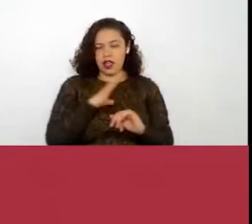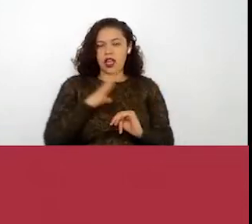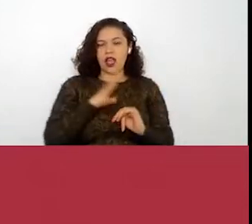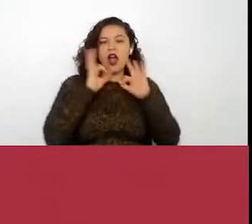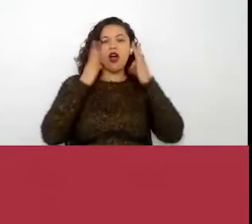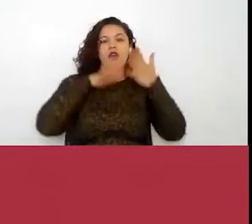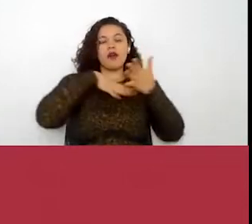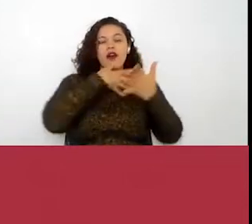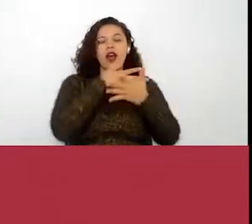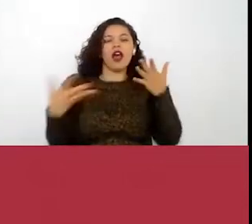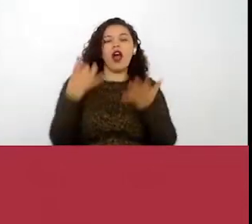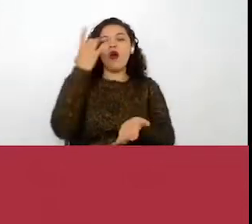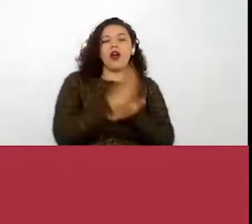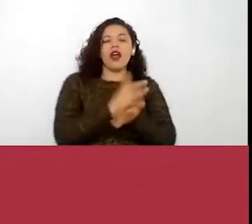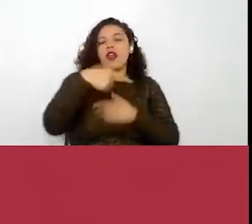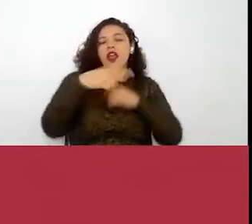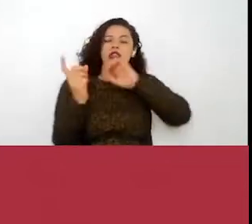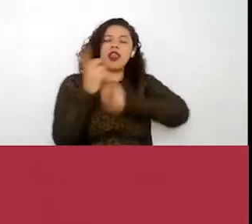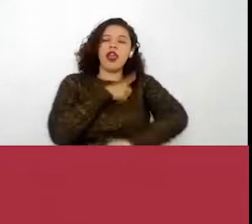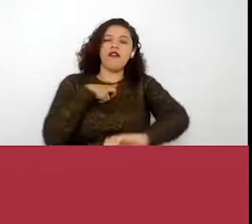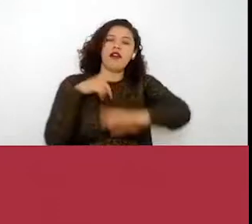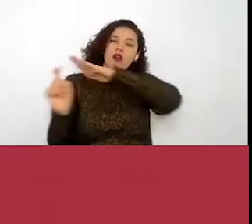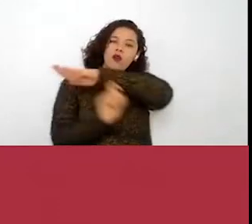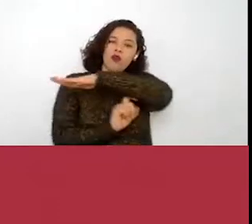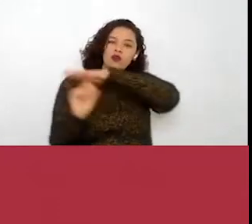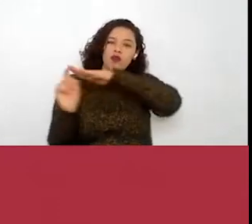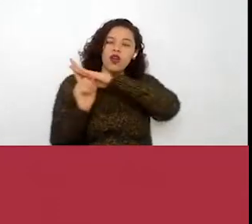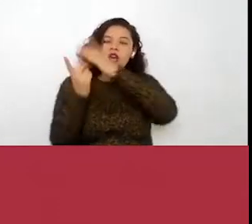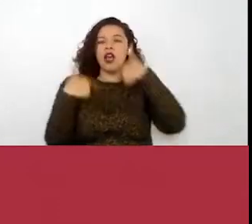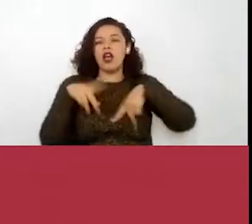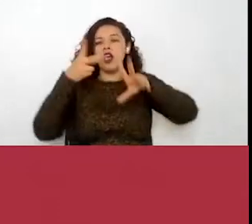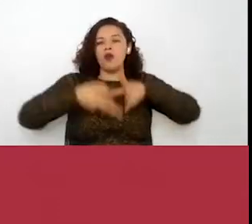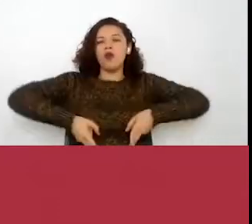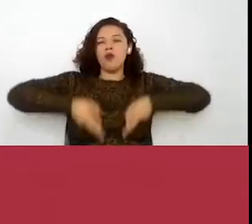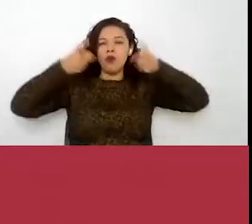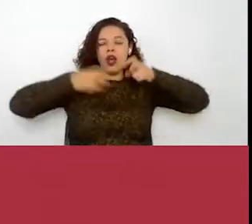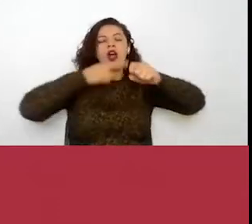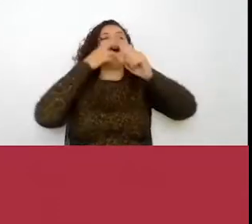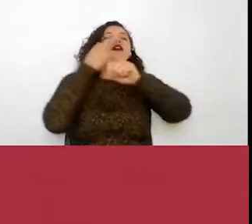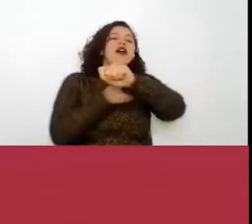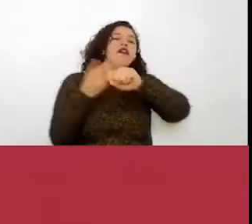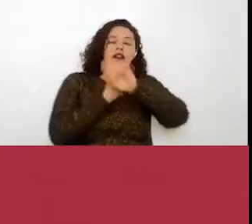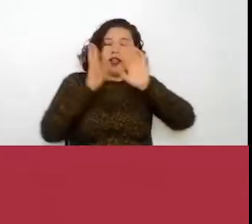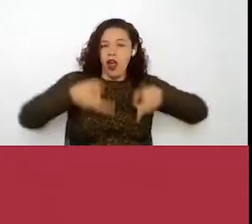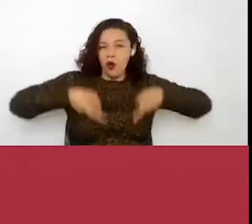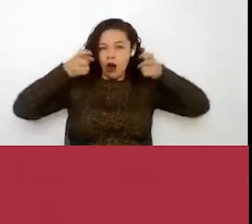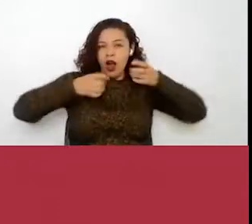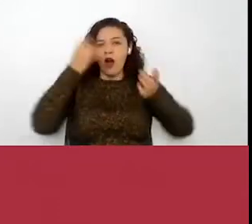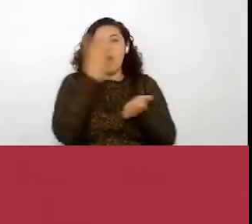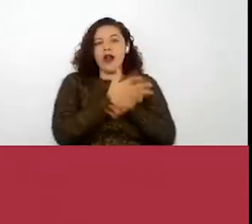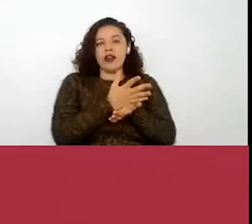los formatos que únicamente van a escanear y que van a presentar a través de la plataforma de firmados va a ser lo que es el